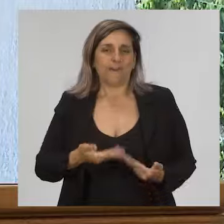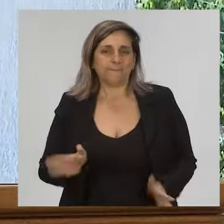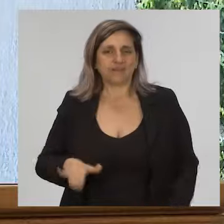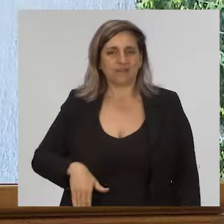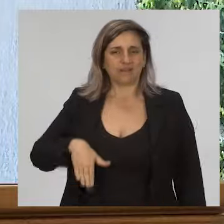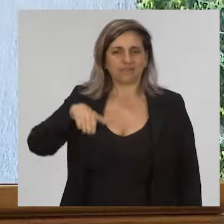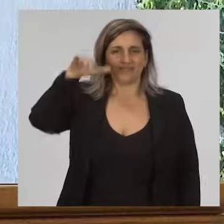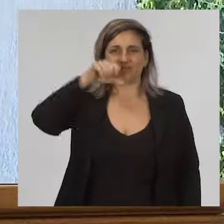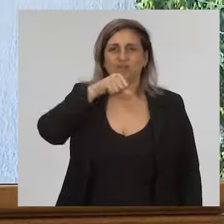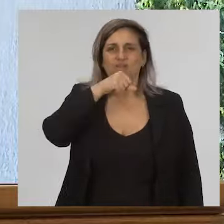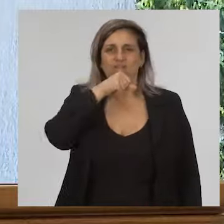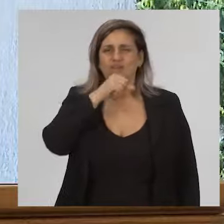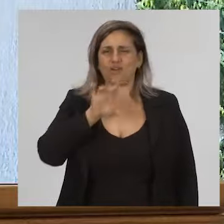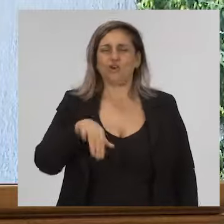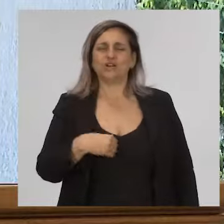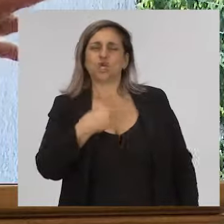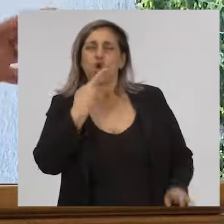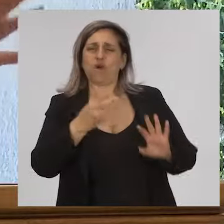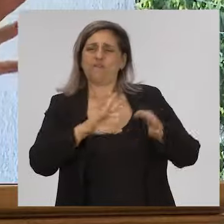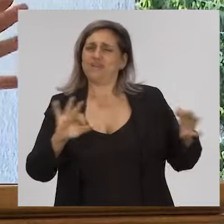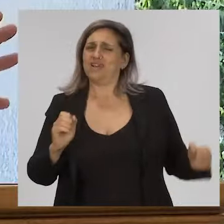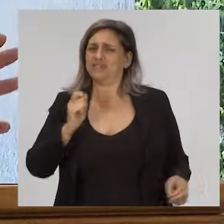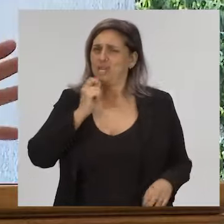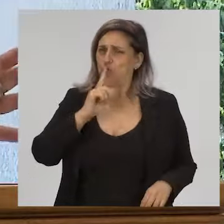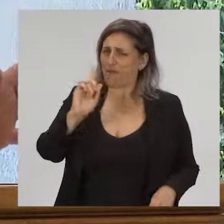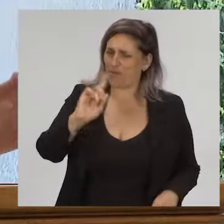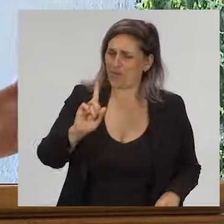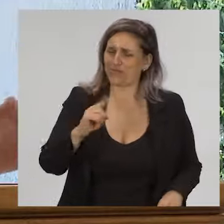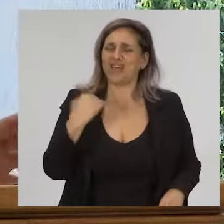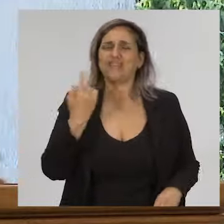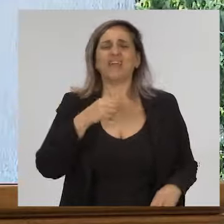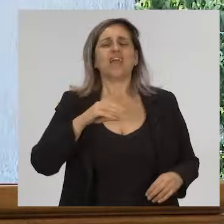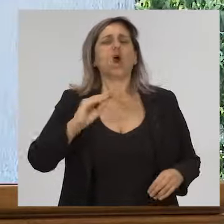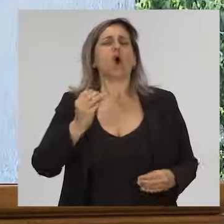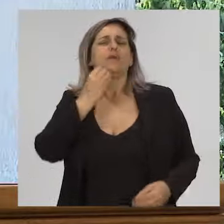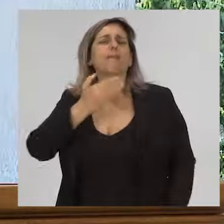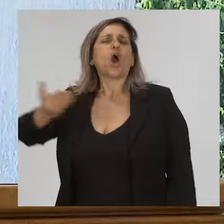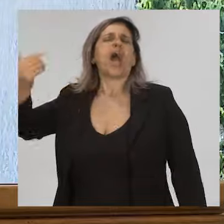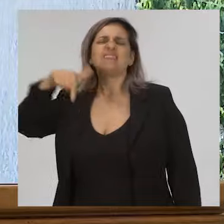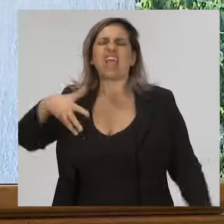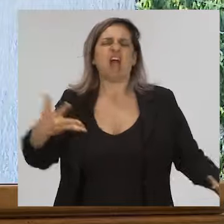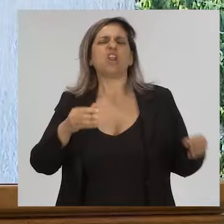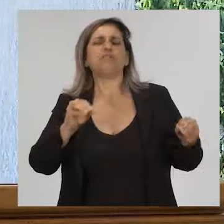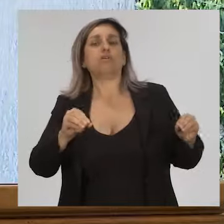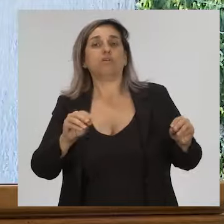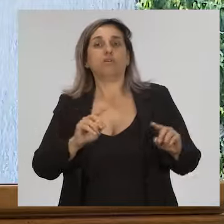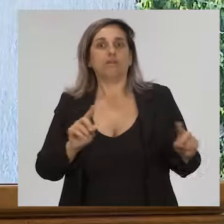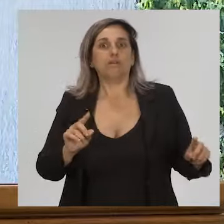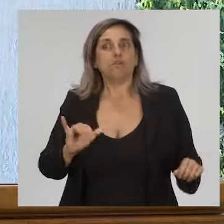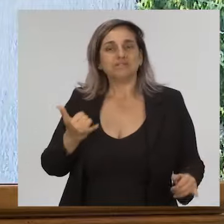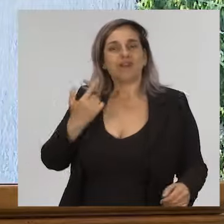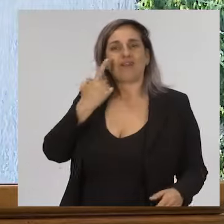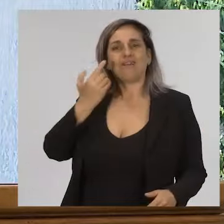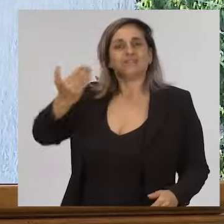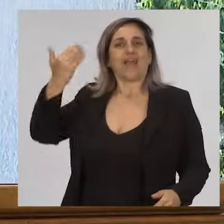veterano. A mí me está pasando. No digo esa frase todavía, estoy a punto caramelo. Pero claro, tenés como que más cuento de lo que